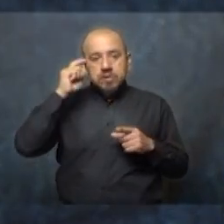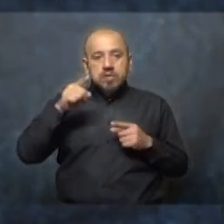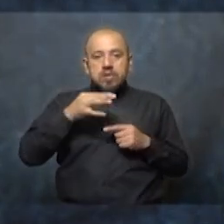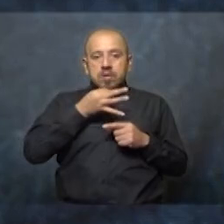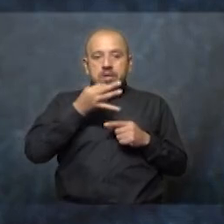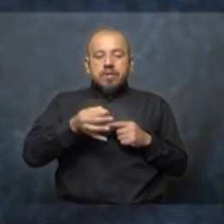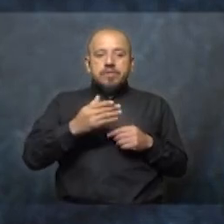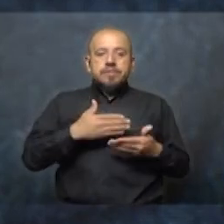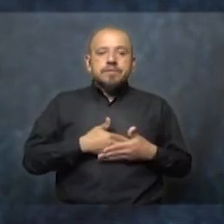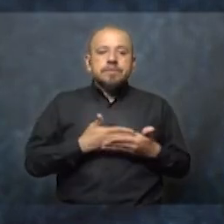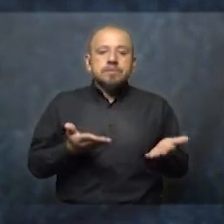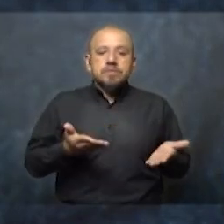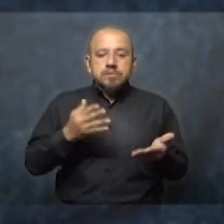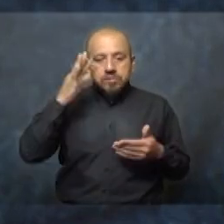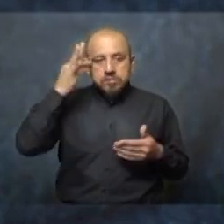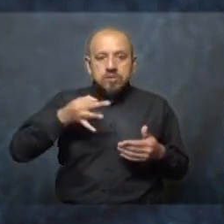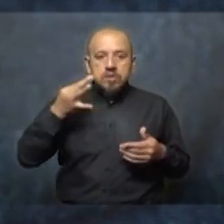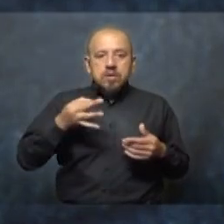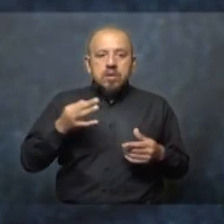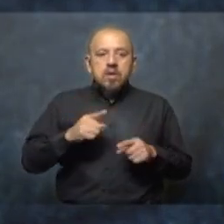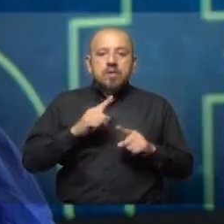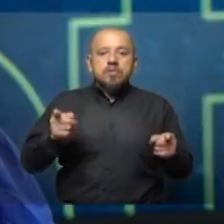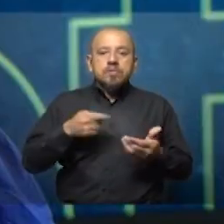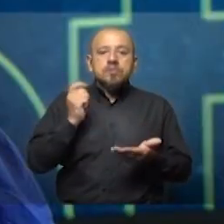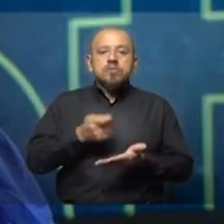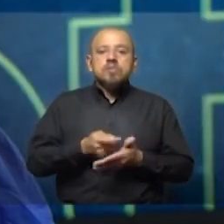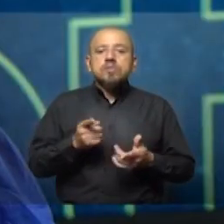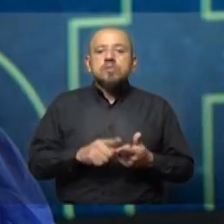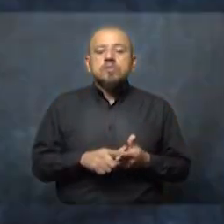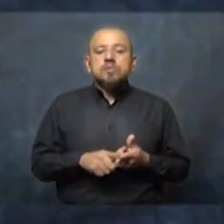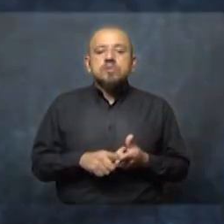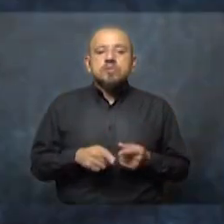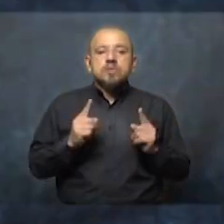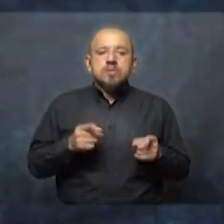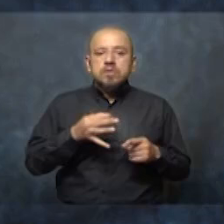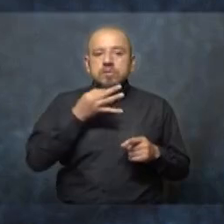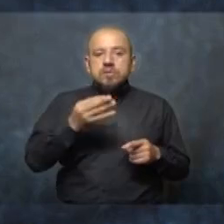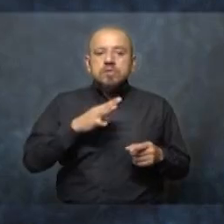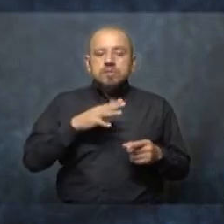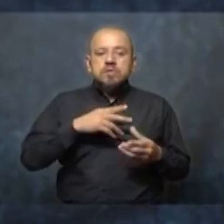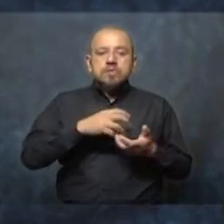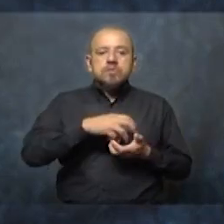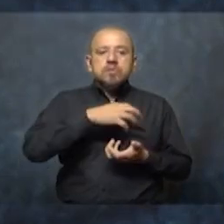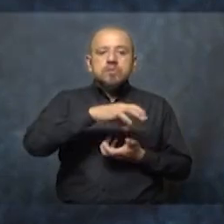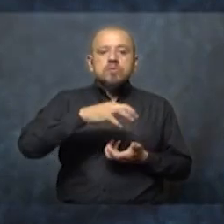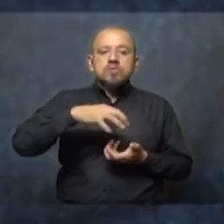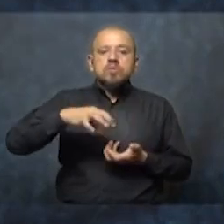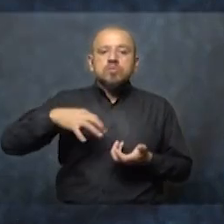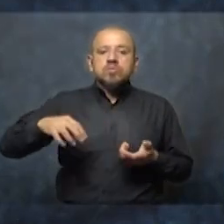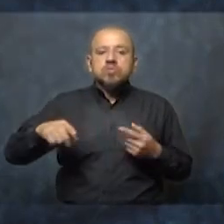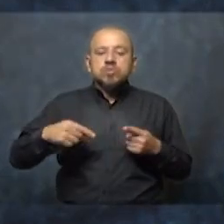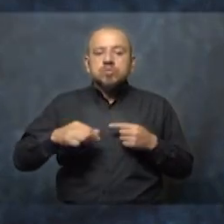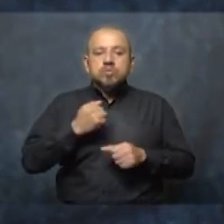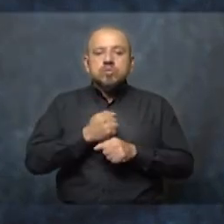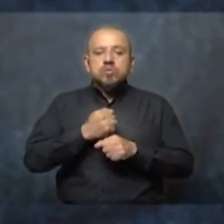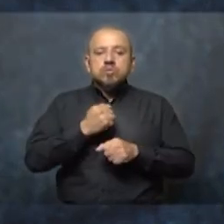llamas amor en realidad es trabajo no pago no después también decir que hay una distribución desigual de de este